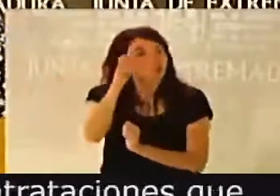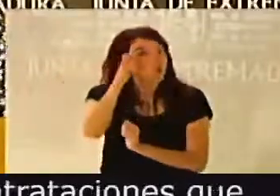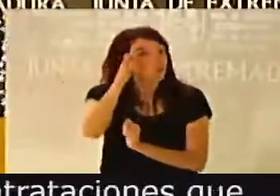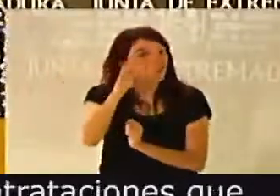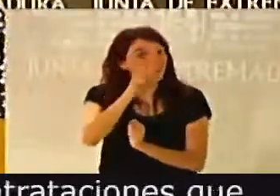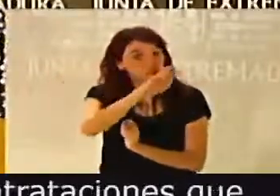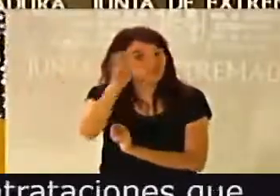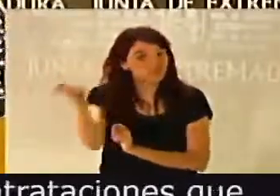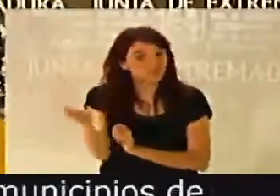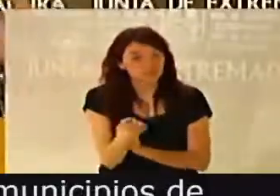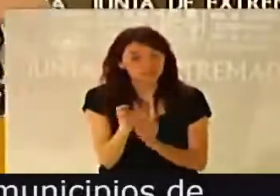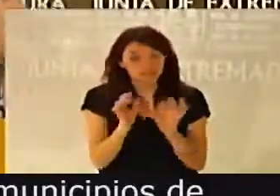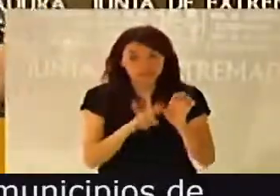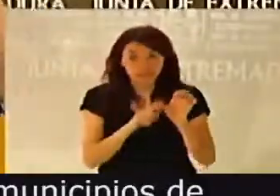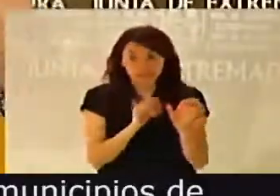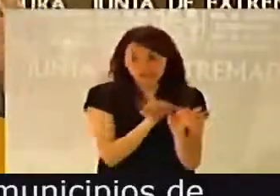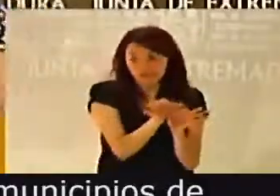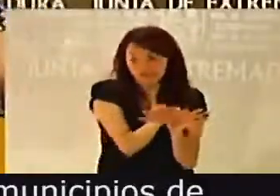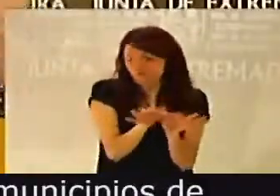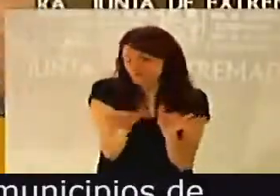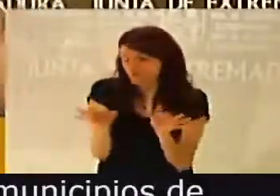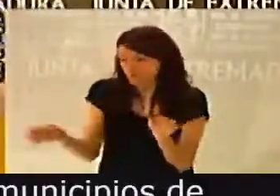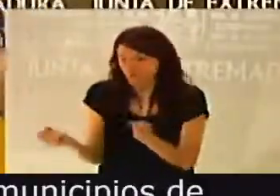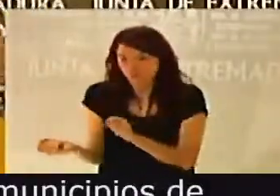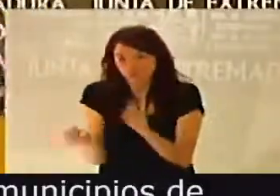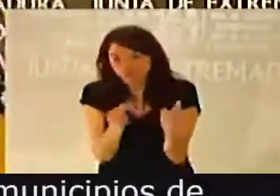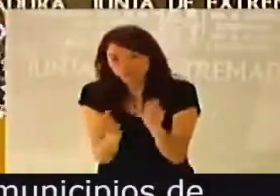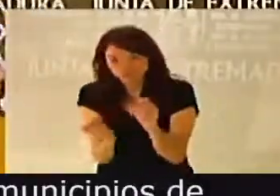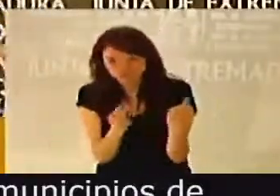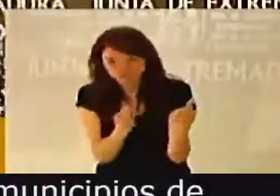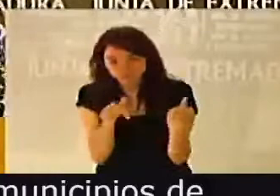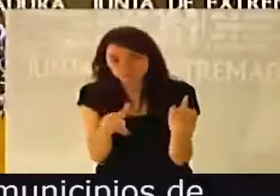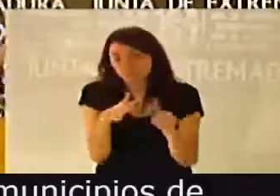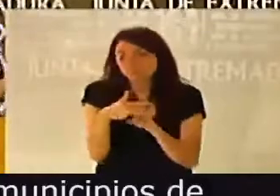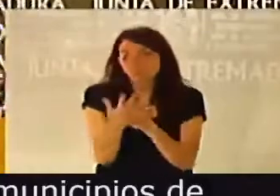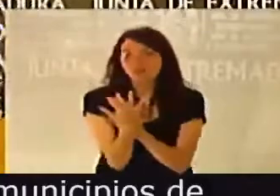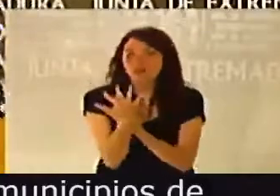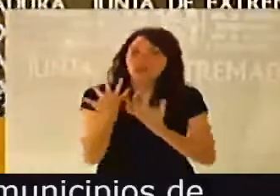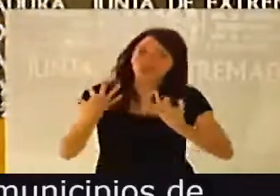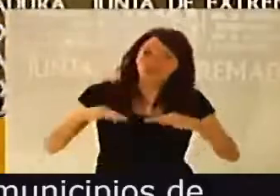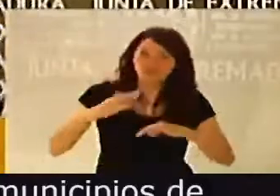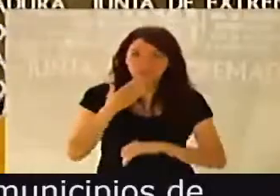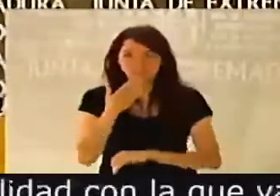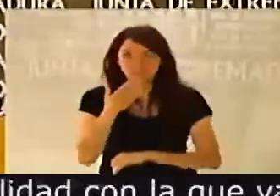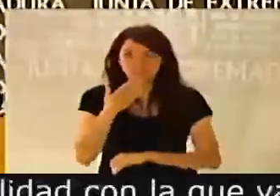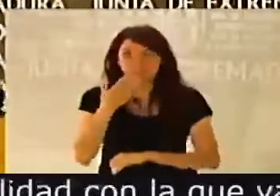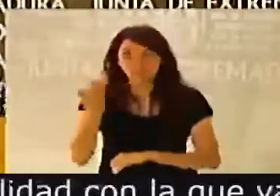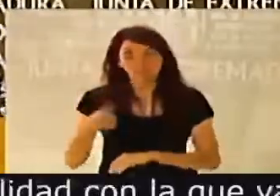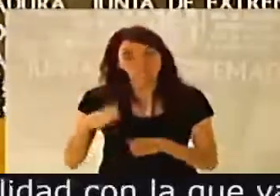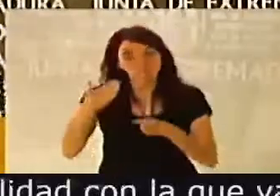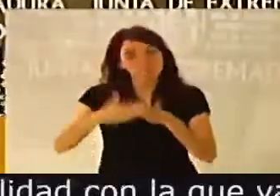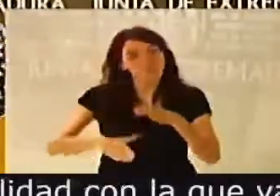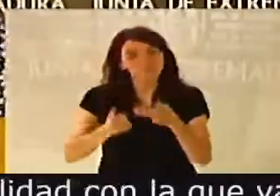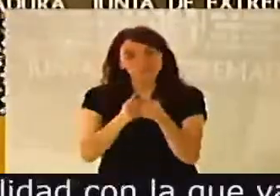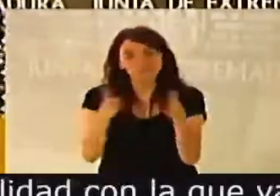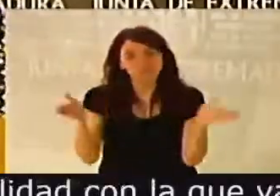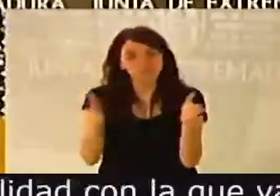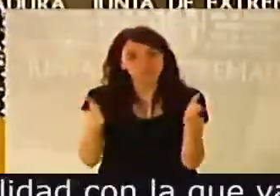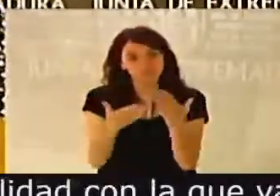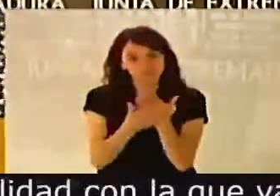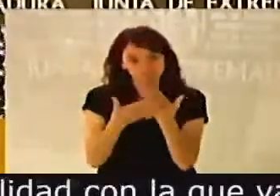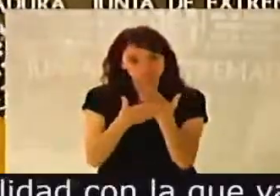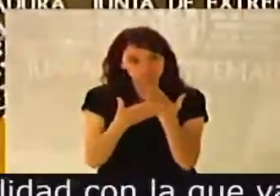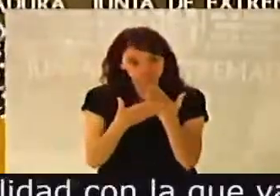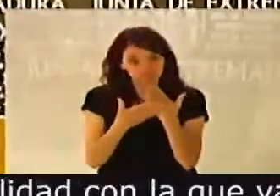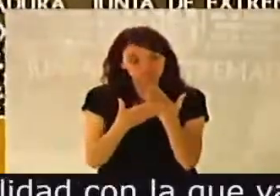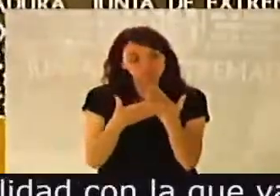Extremadura. Esto tiene que ver con esa normalidad con la que ya debe otra vez, una vez abiertos los plazos administrativos, empezar